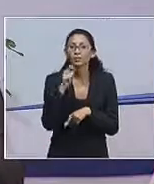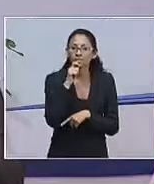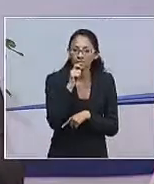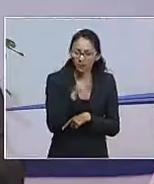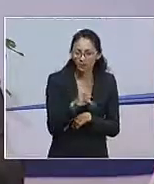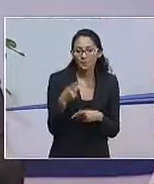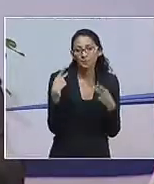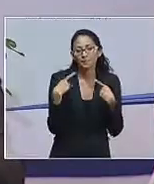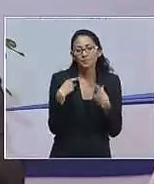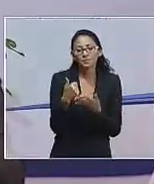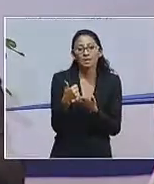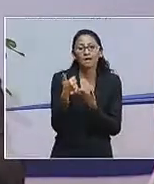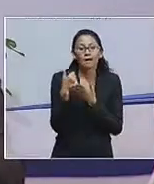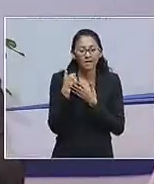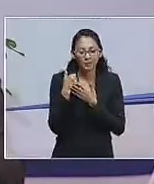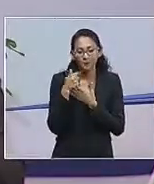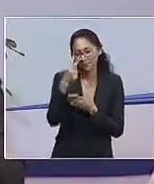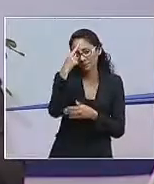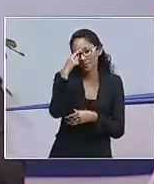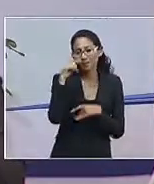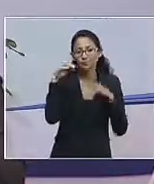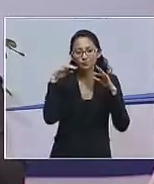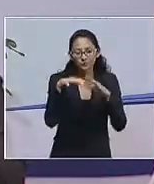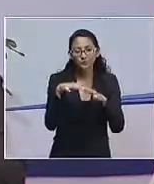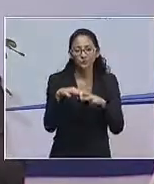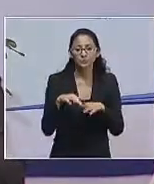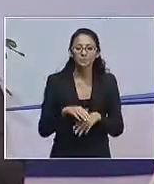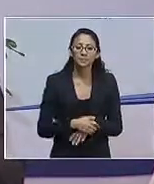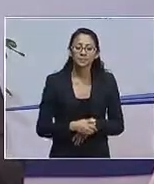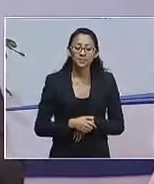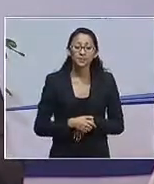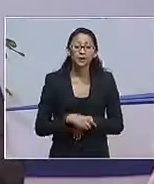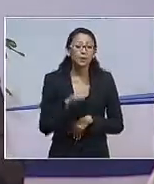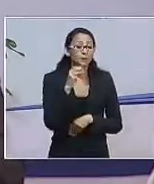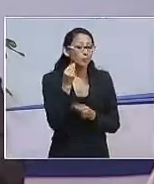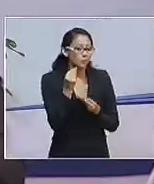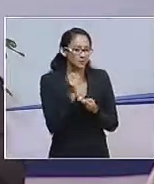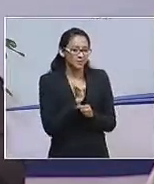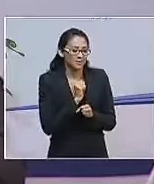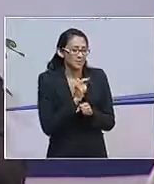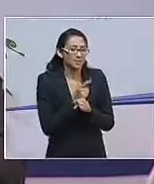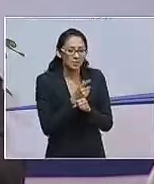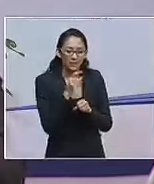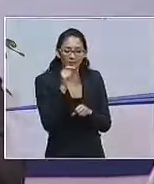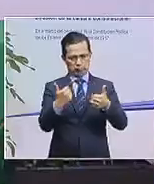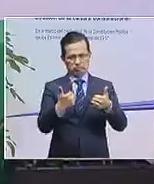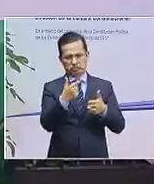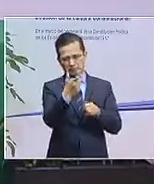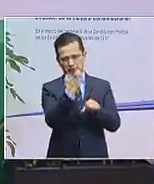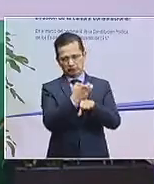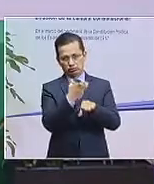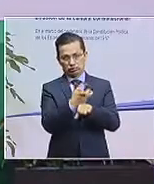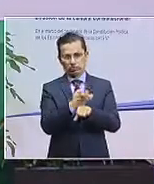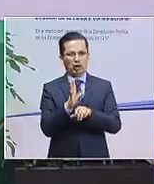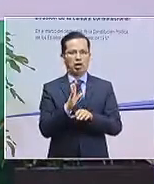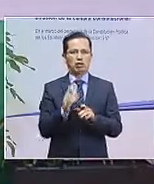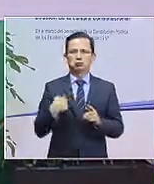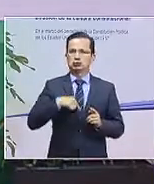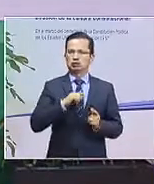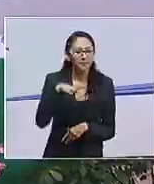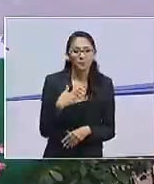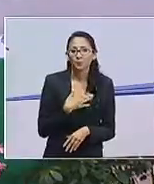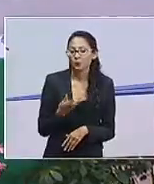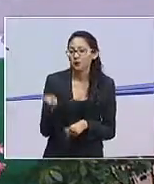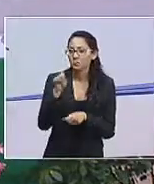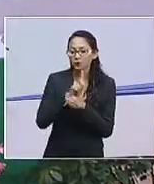y más de un millón setecientos mil ejemplares en temas jurídicos que están a disposición del público en general el tercer seminario de la